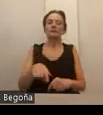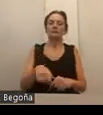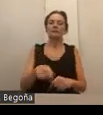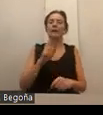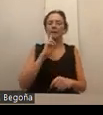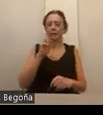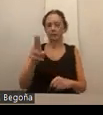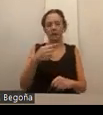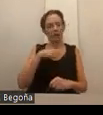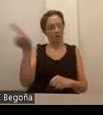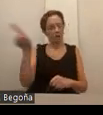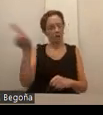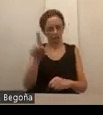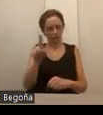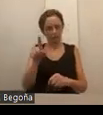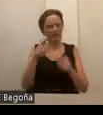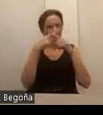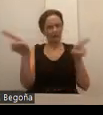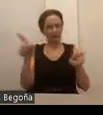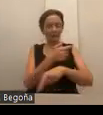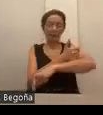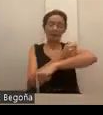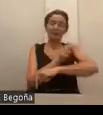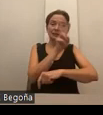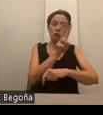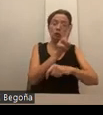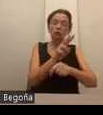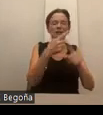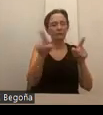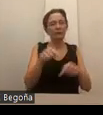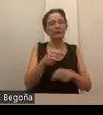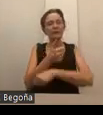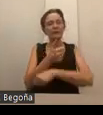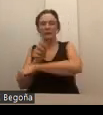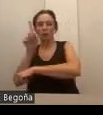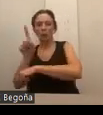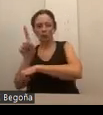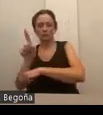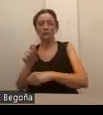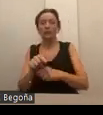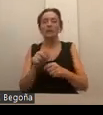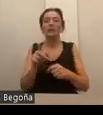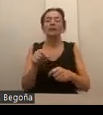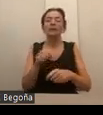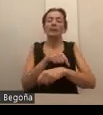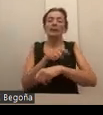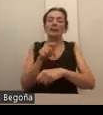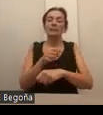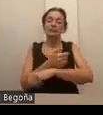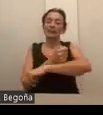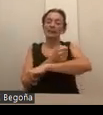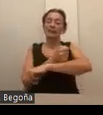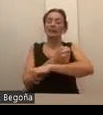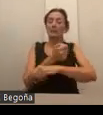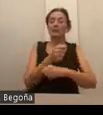sea, es el propio cuerpo genera anticuerpos contra la insulina, es decir, a la que se produce la insulina, el cuerpo la detecta como algo extraño y destruye